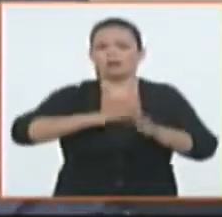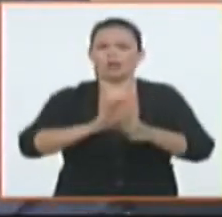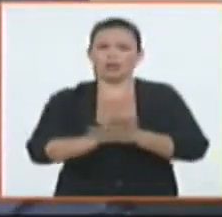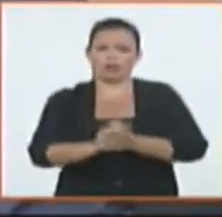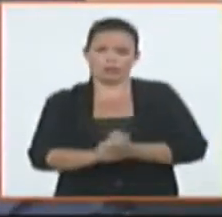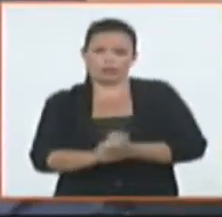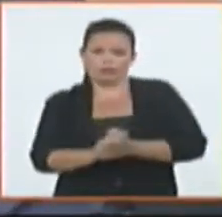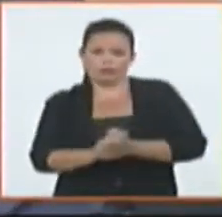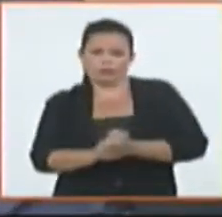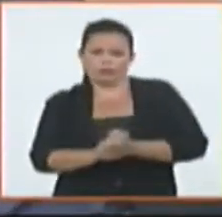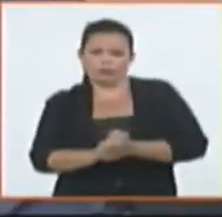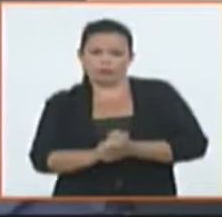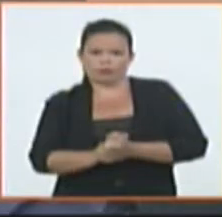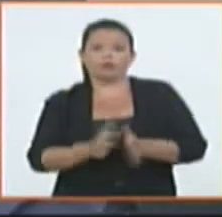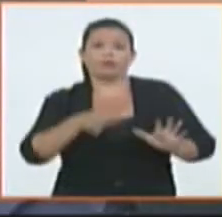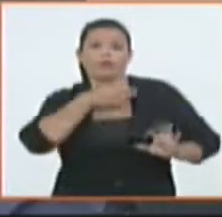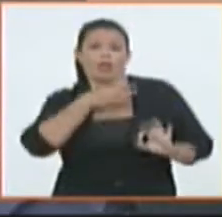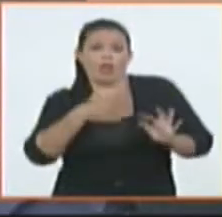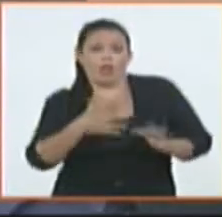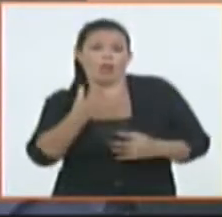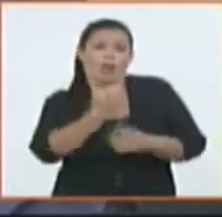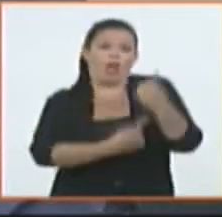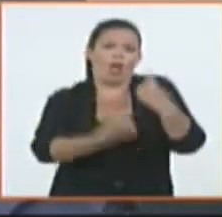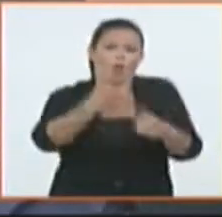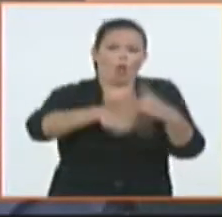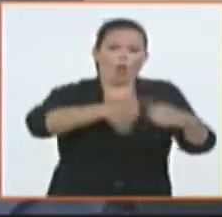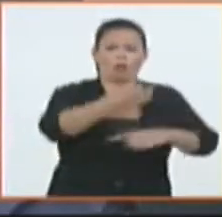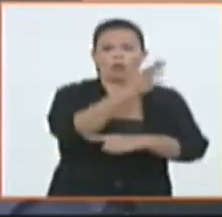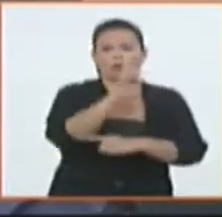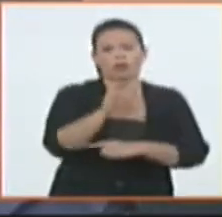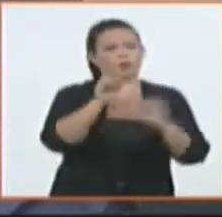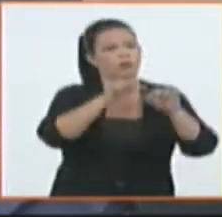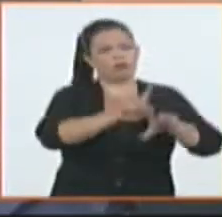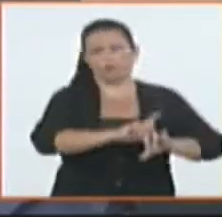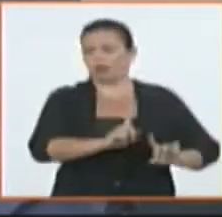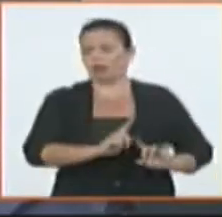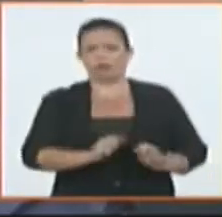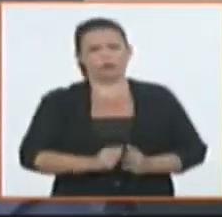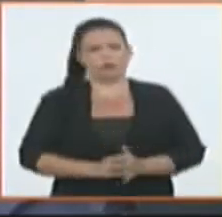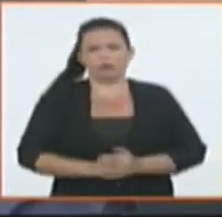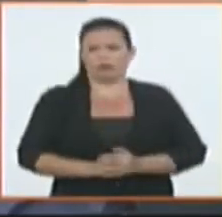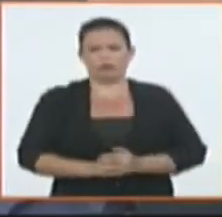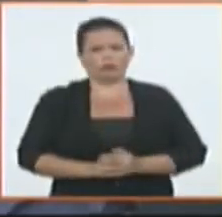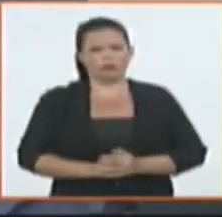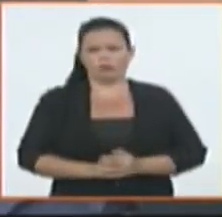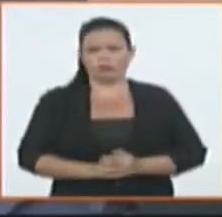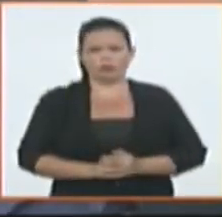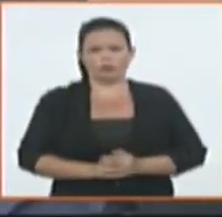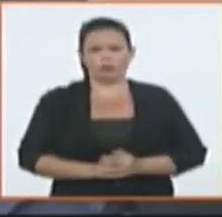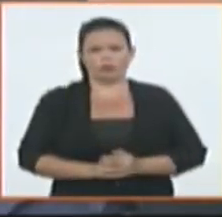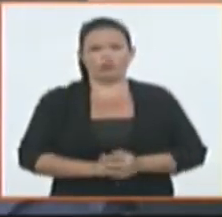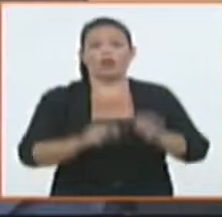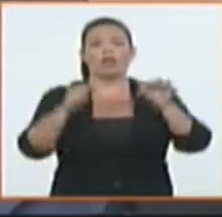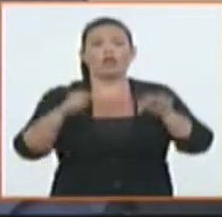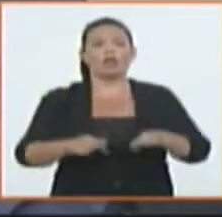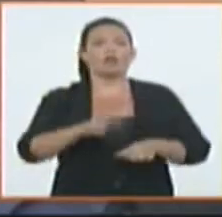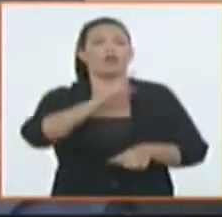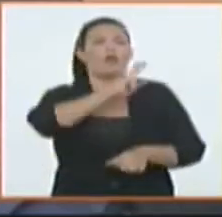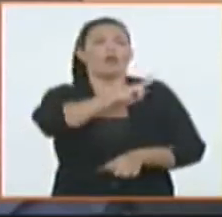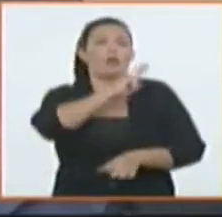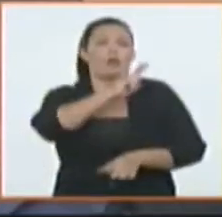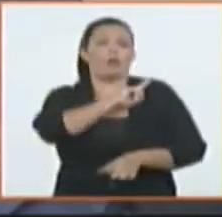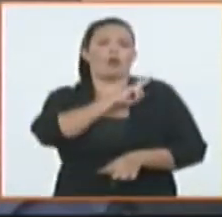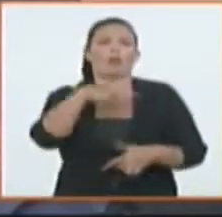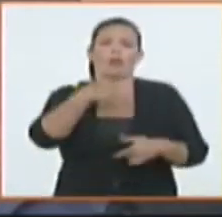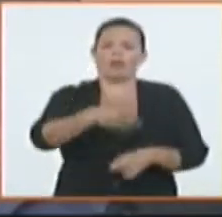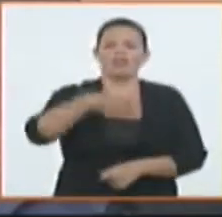arreglo. Ahí no hay arreglo. Para eso hay que pertrechar de ideas y sólidos argumentos nuestros cuadros. Hay que salir